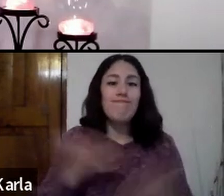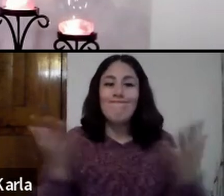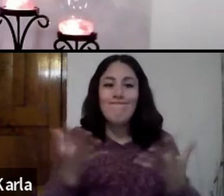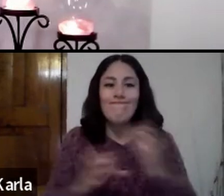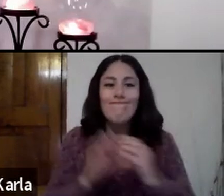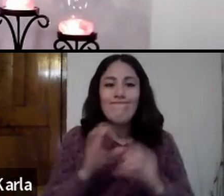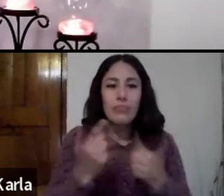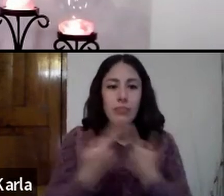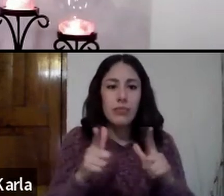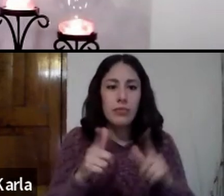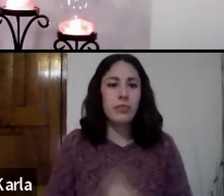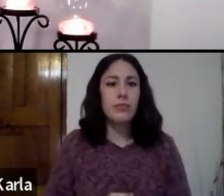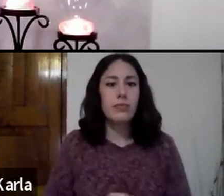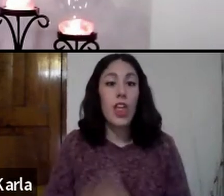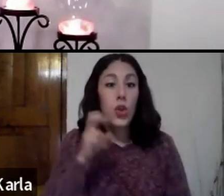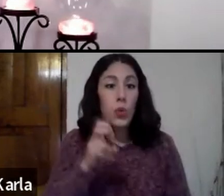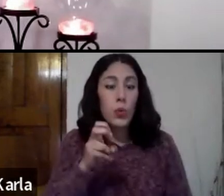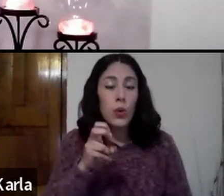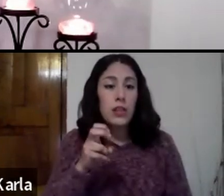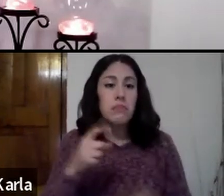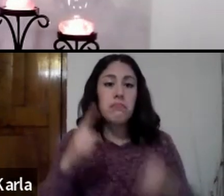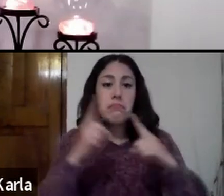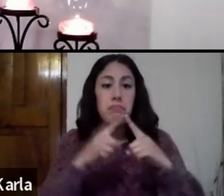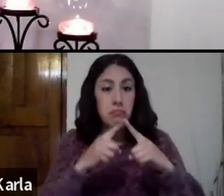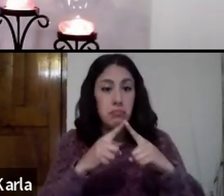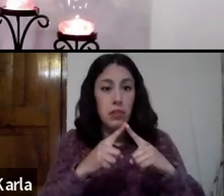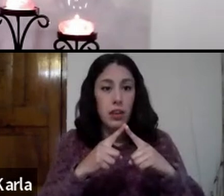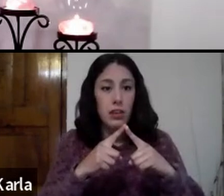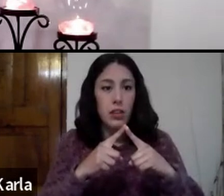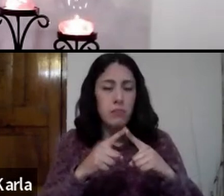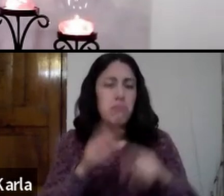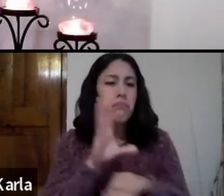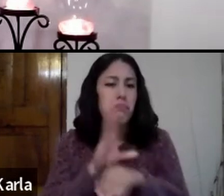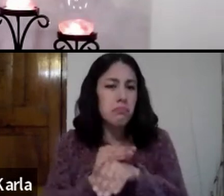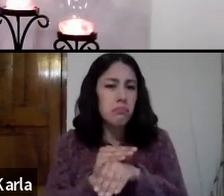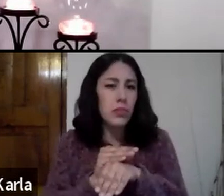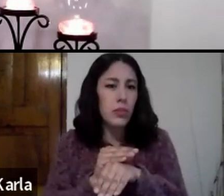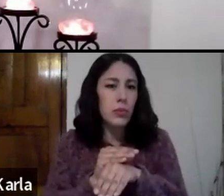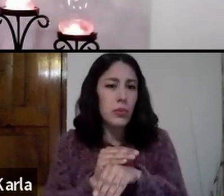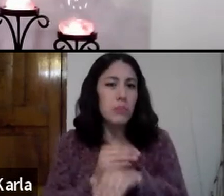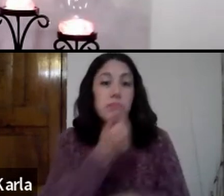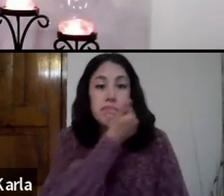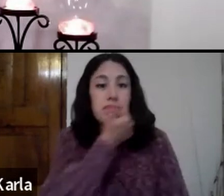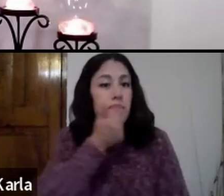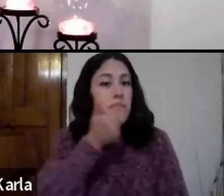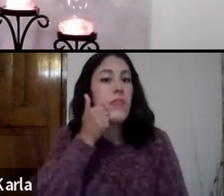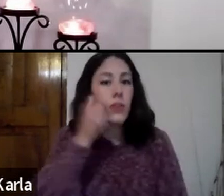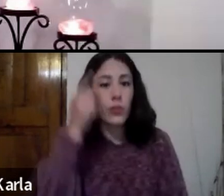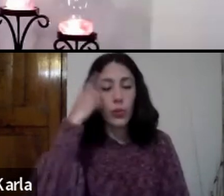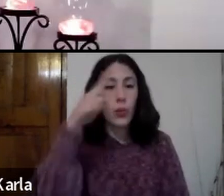los años donde nos permite practicar trabajar el músculo con cositas